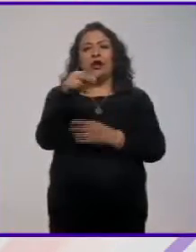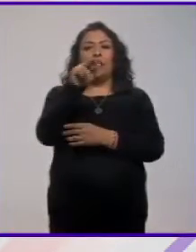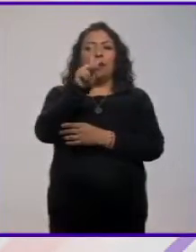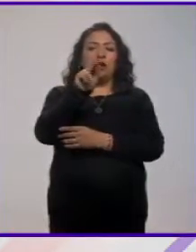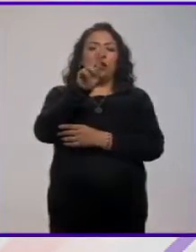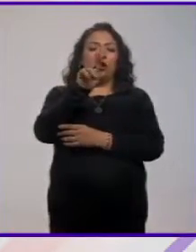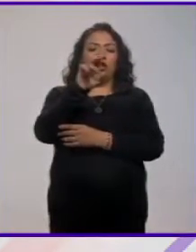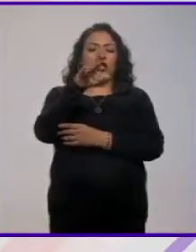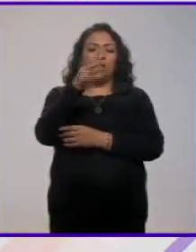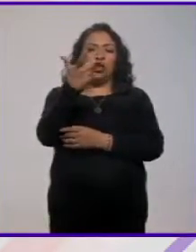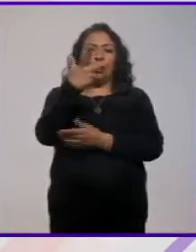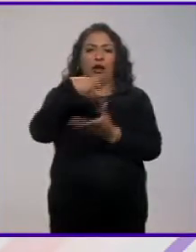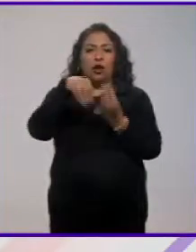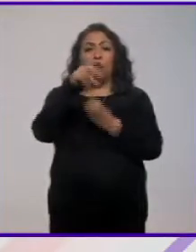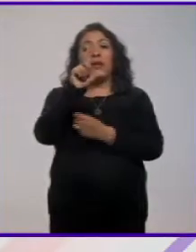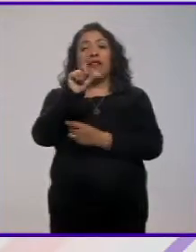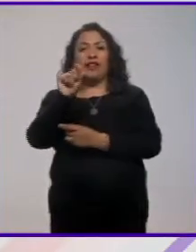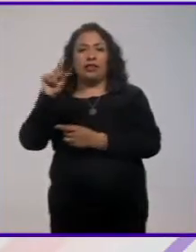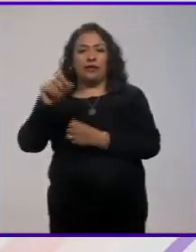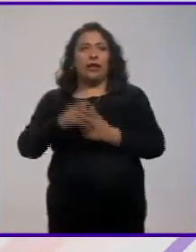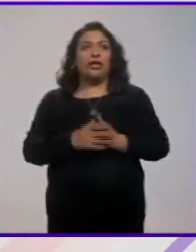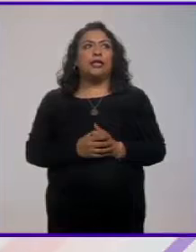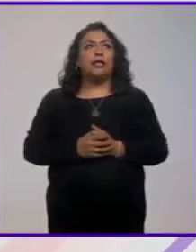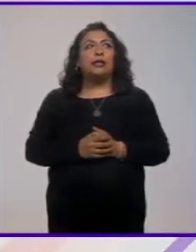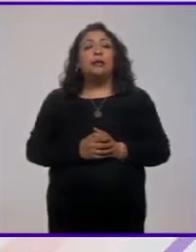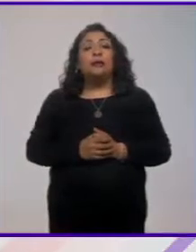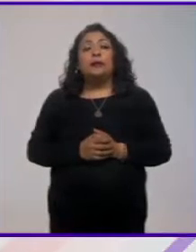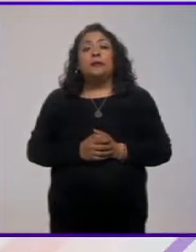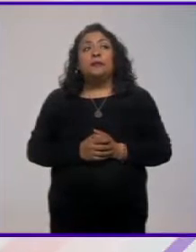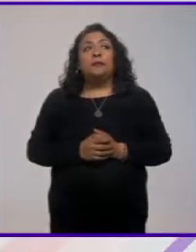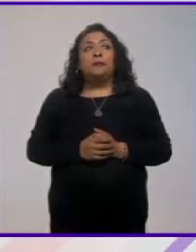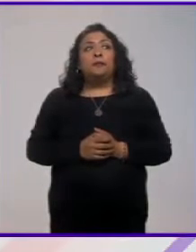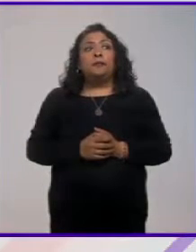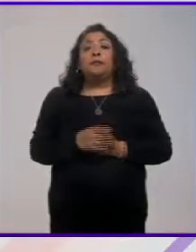Económica 2020. Notimex se crea porque